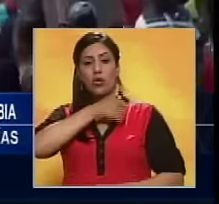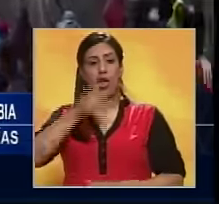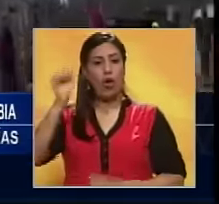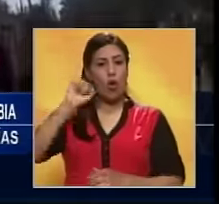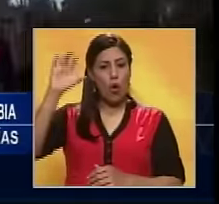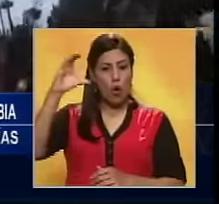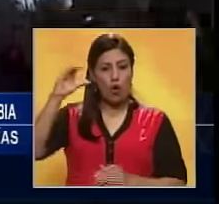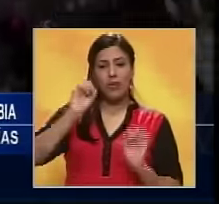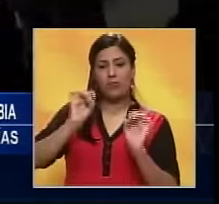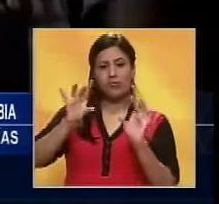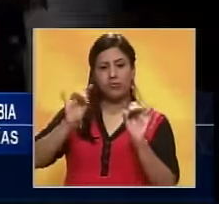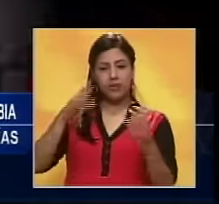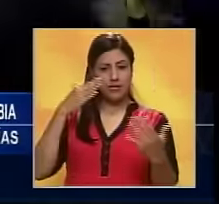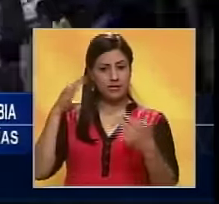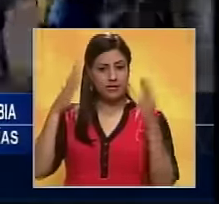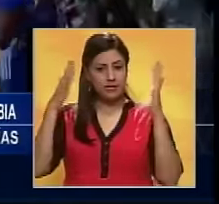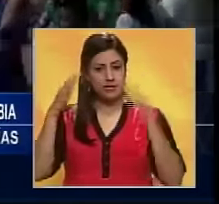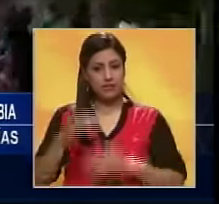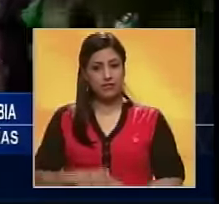colombianas.